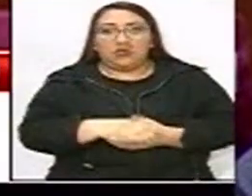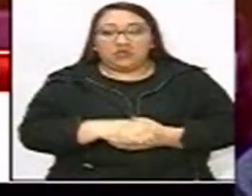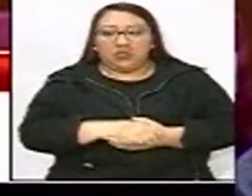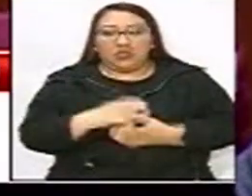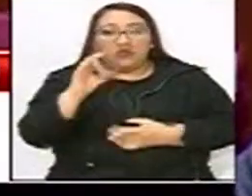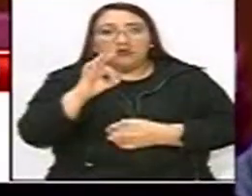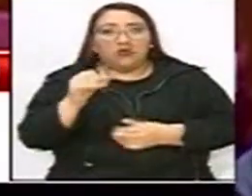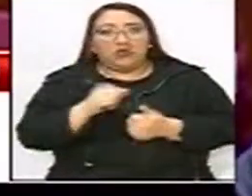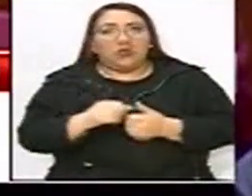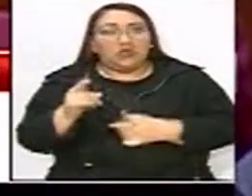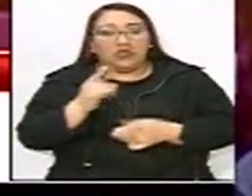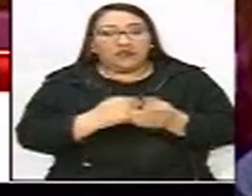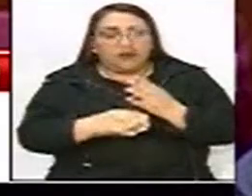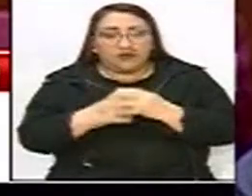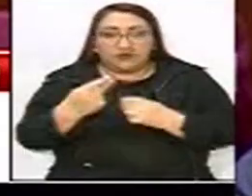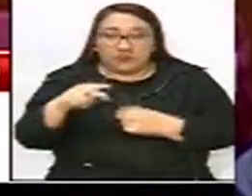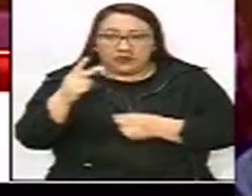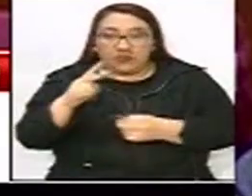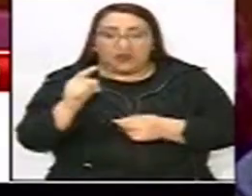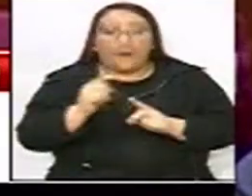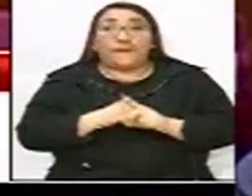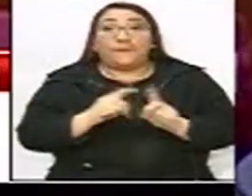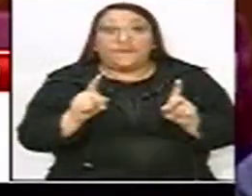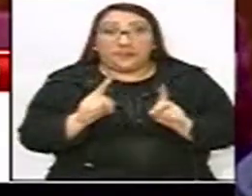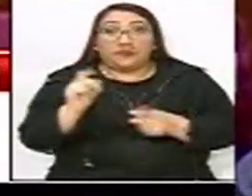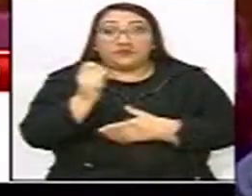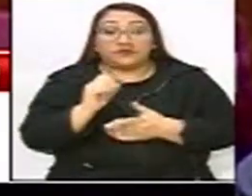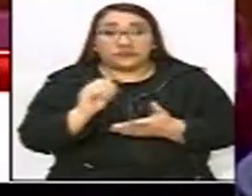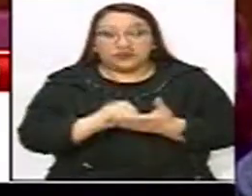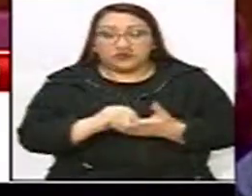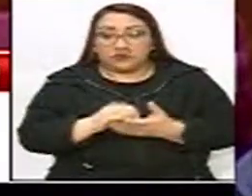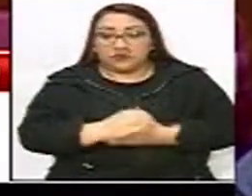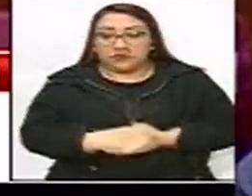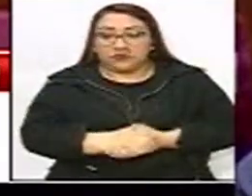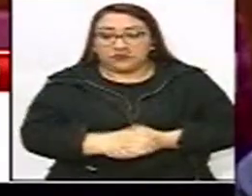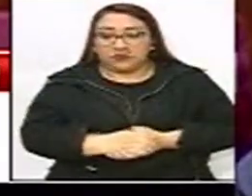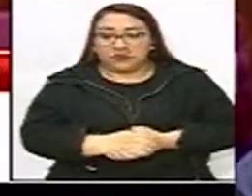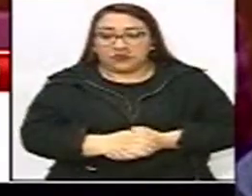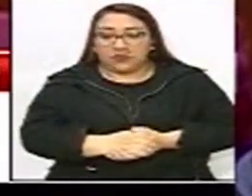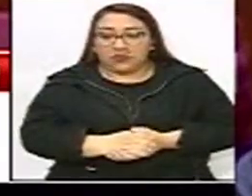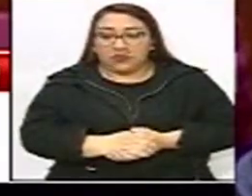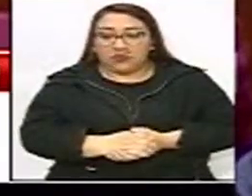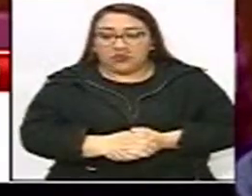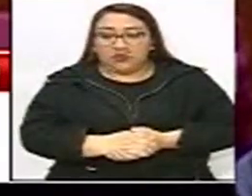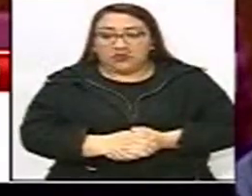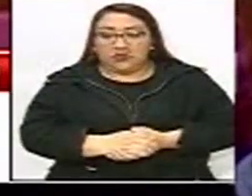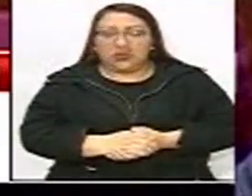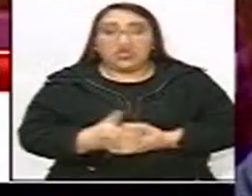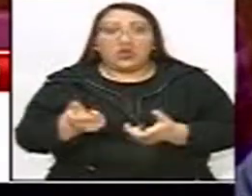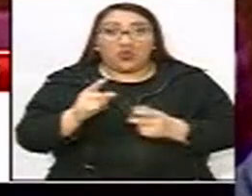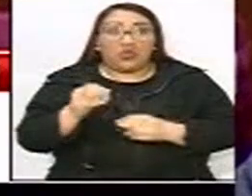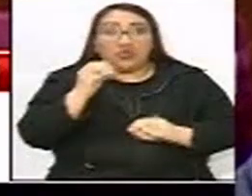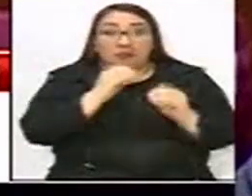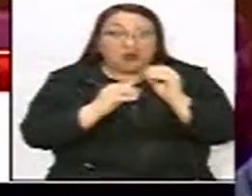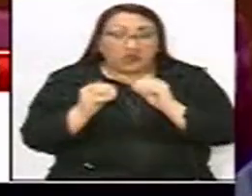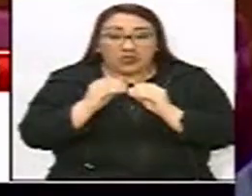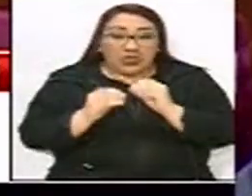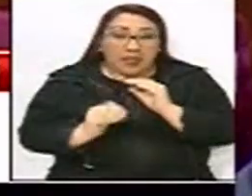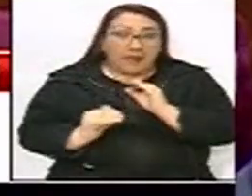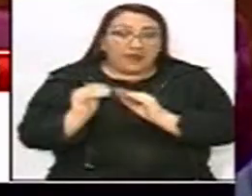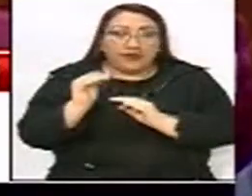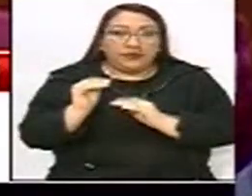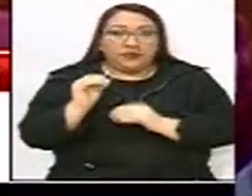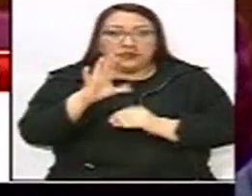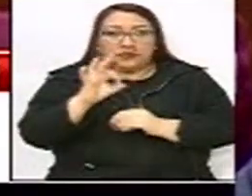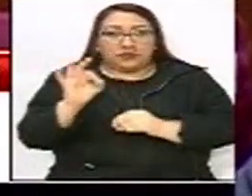el índice de precios al consumidor, la inflación. Sin embargo, el contrato de concesión señala claramente que el reajuste tarifario se